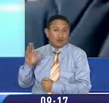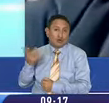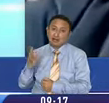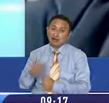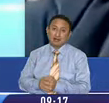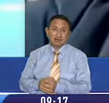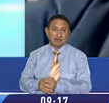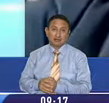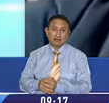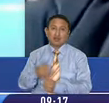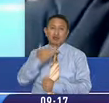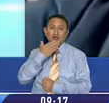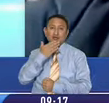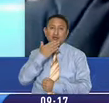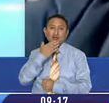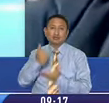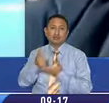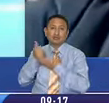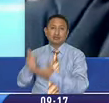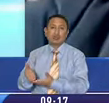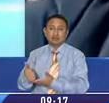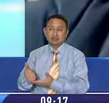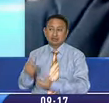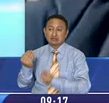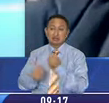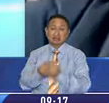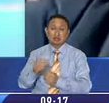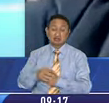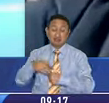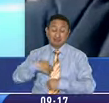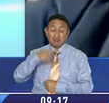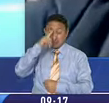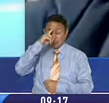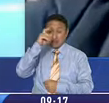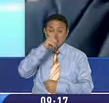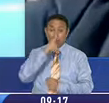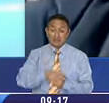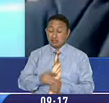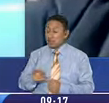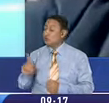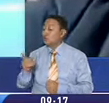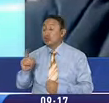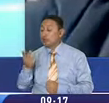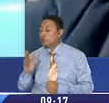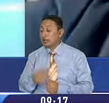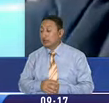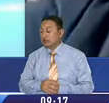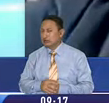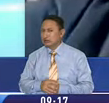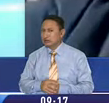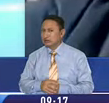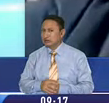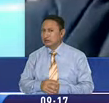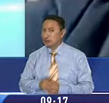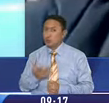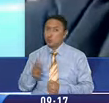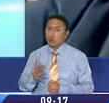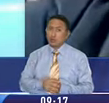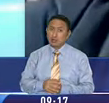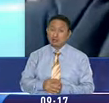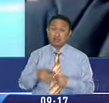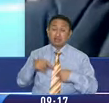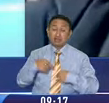no alcanza el dinero y nos toca estirar. Y es tan duro, tal vez a un niño decirle no hay o no tengo, porque es